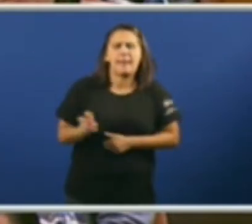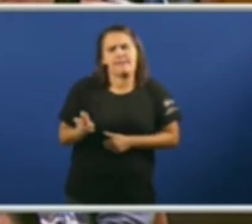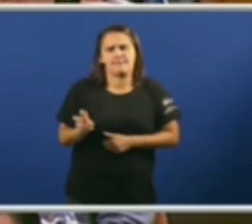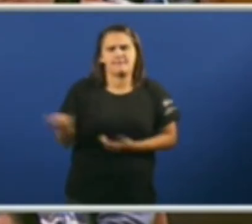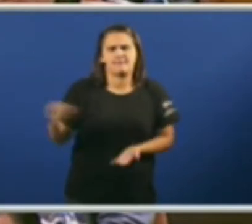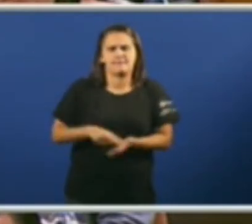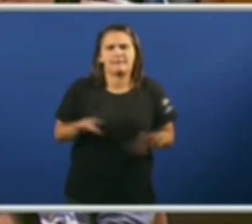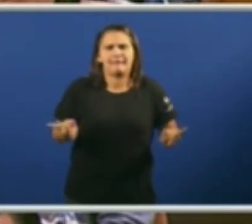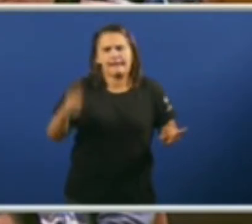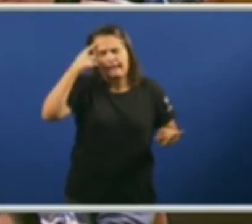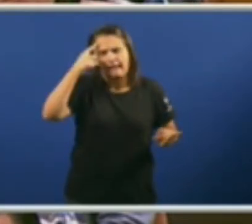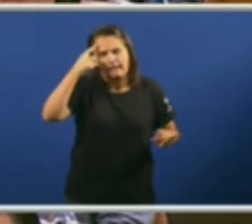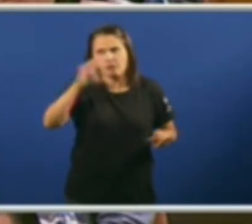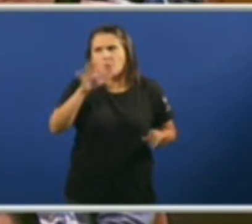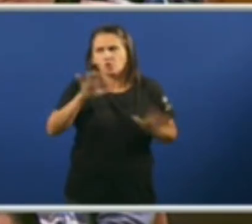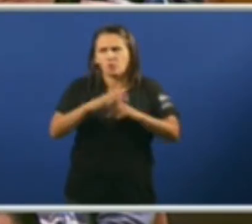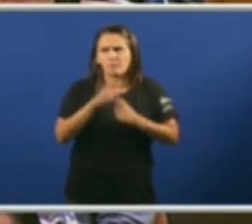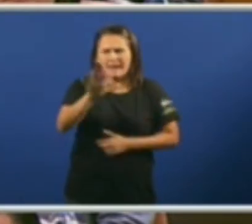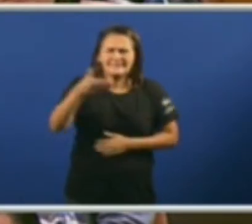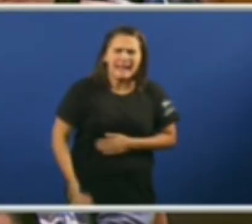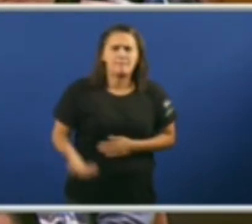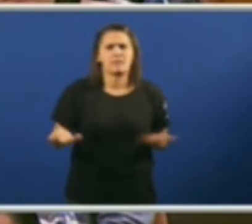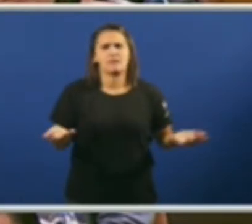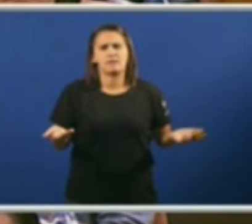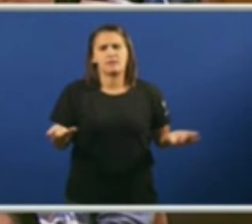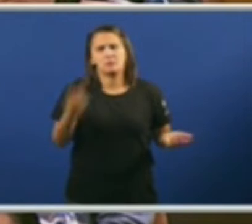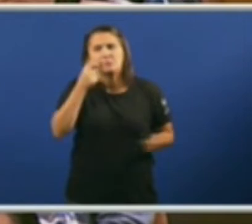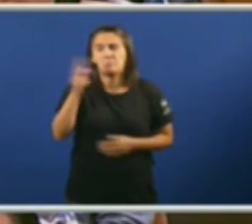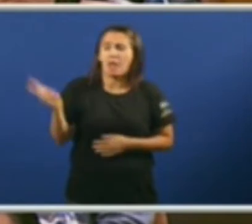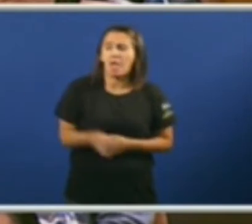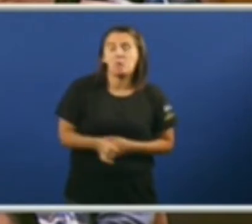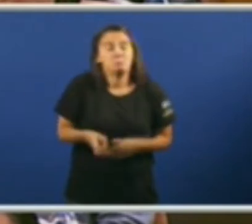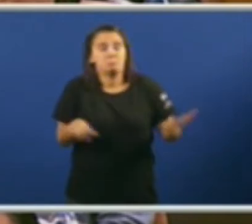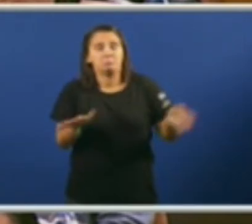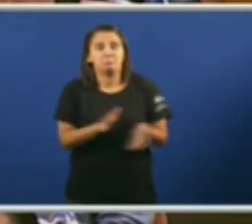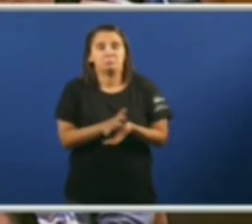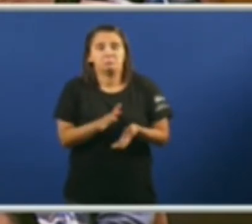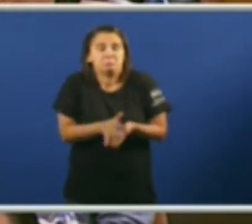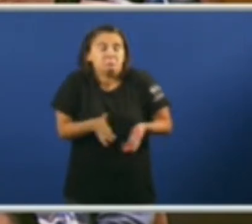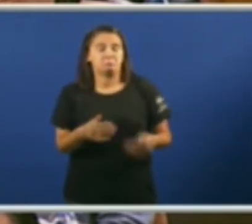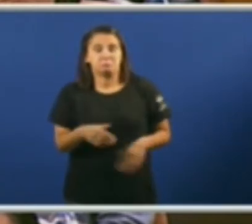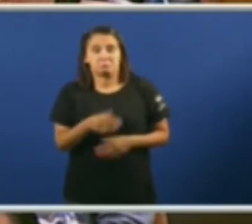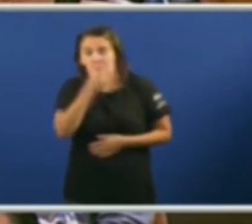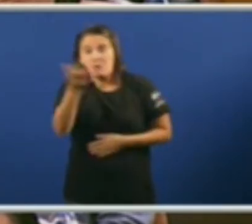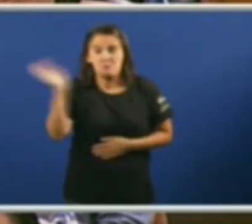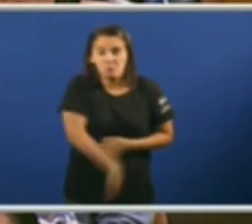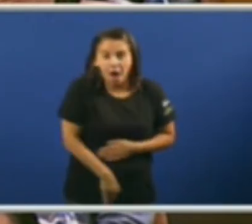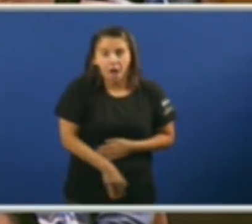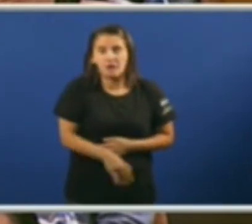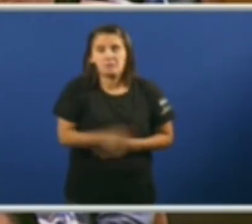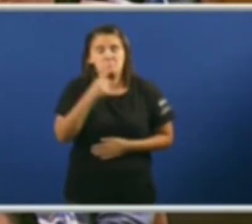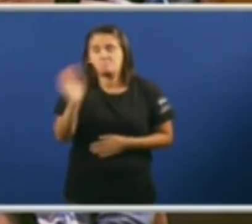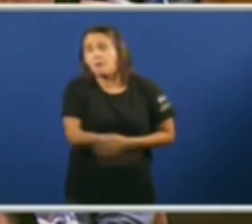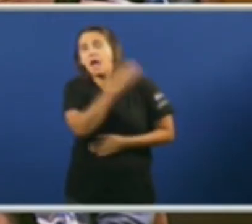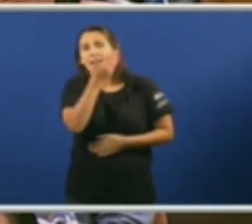está pasando neste país é moi grave. E vostede ven aquí e despacha con absoluta indolencia un caso que é